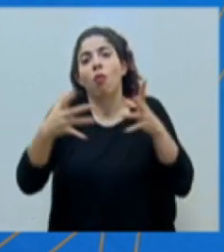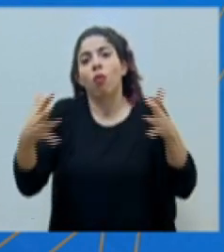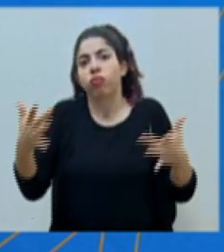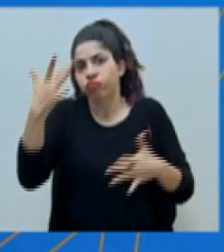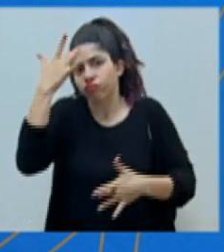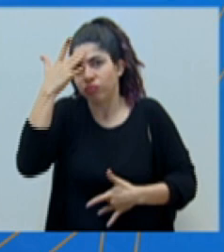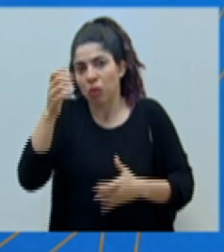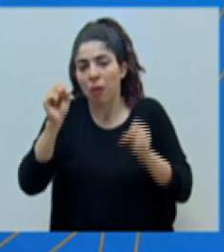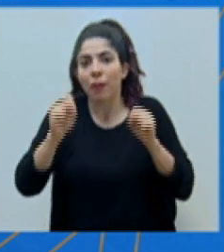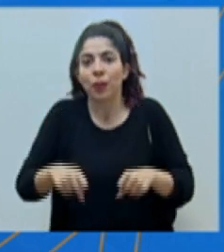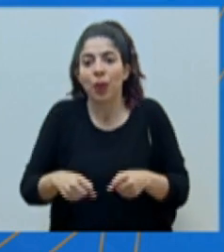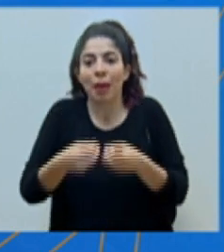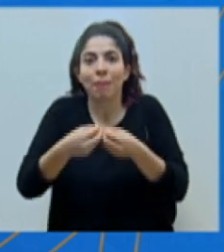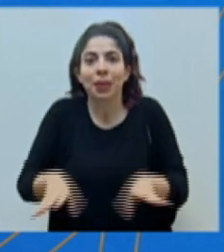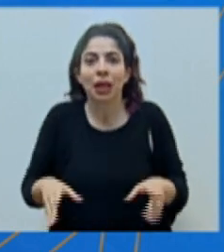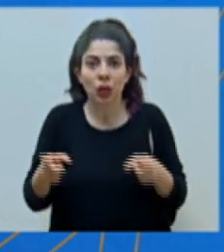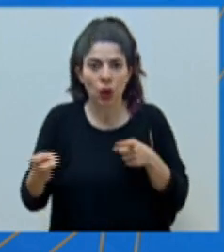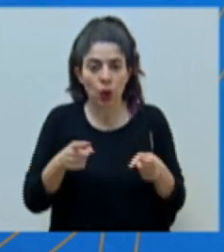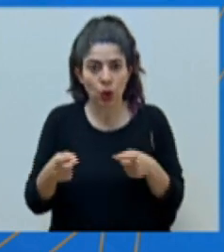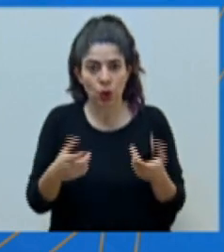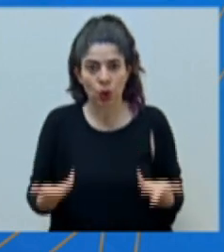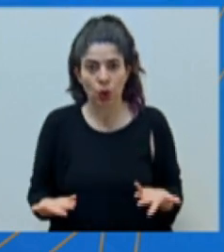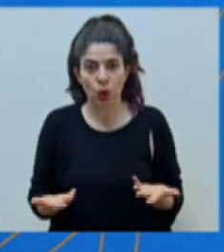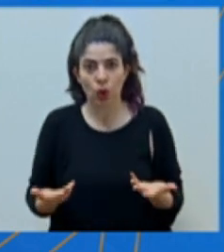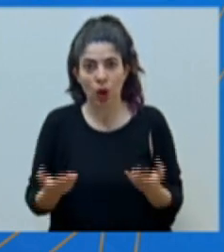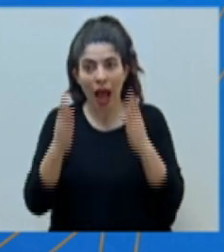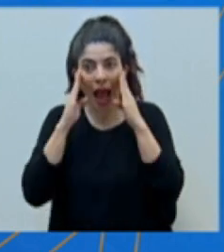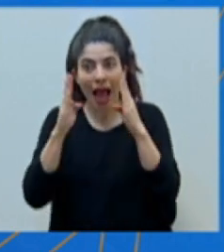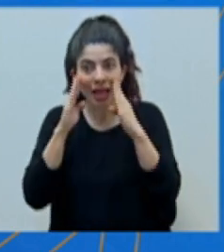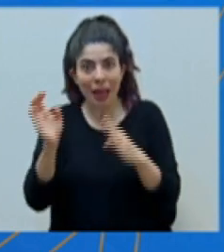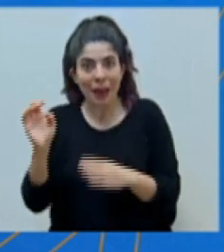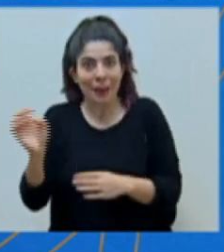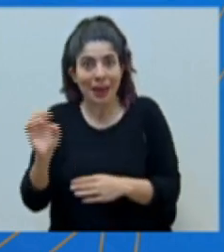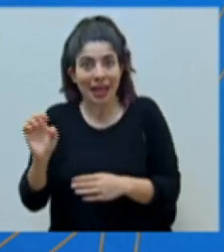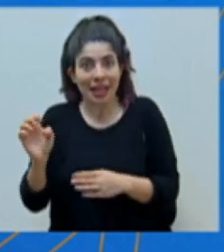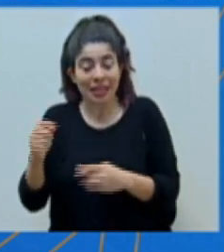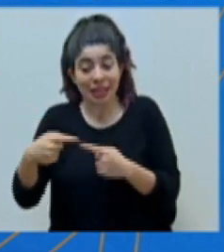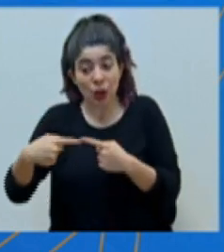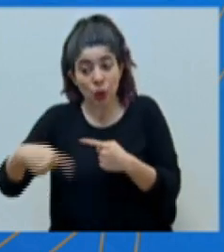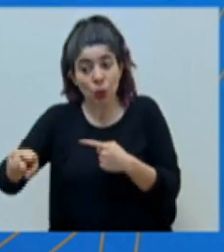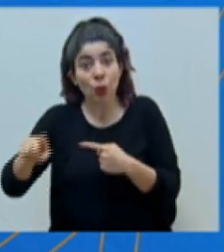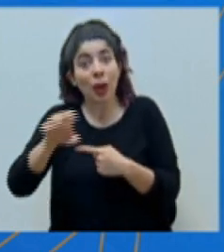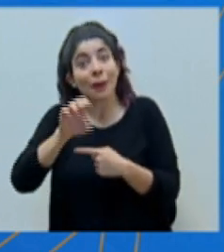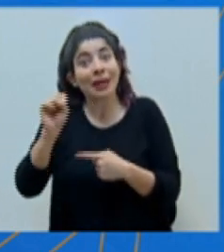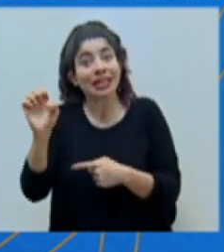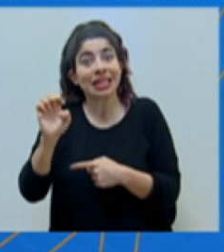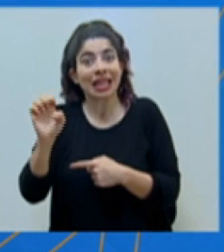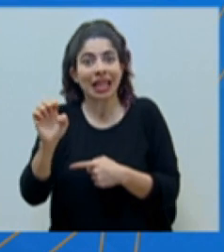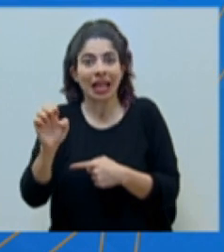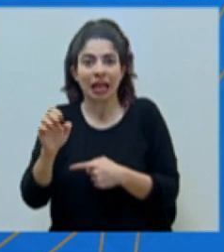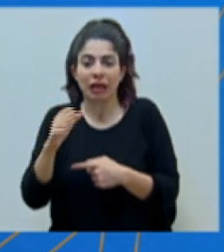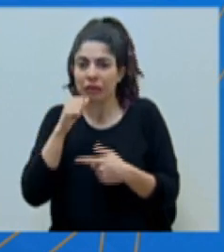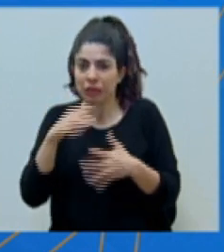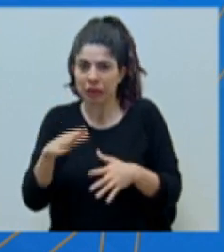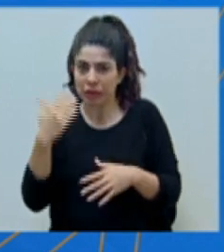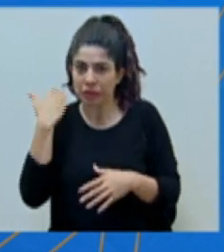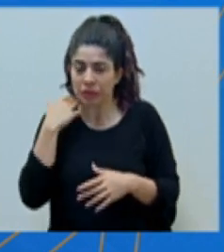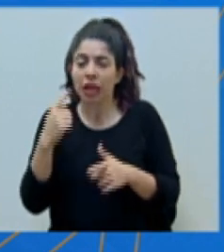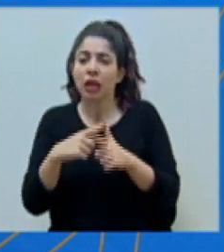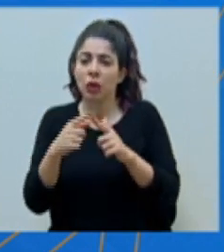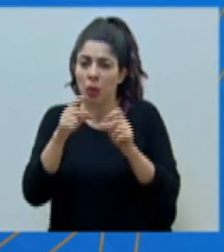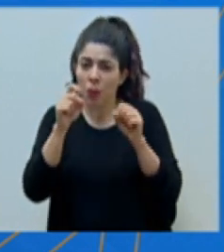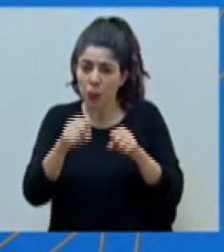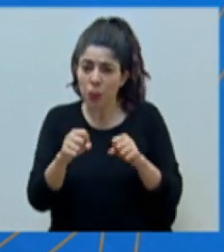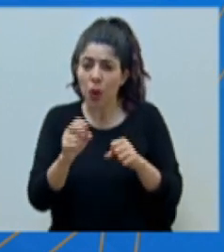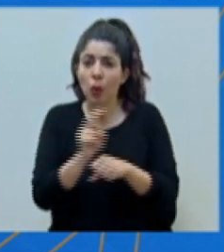que nos saque de control la atención de la emergencia durante el mes de enero. Podemos utilizar